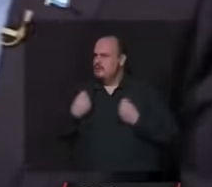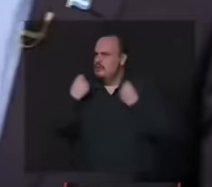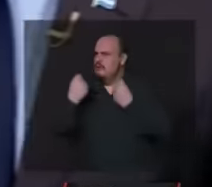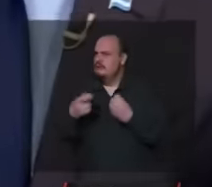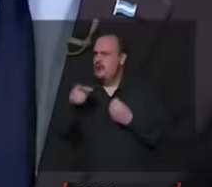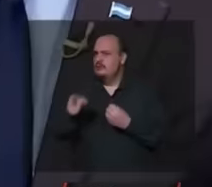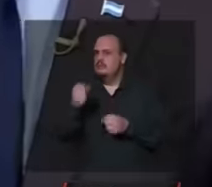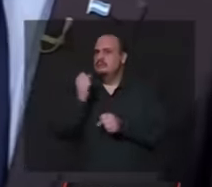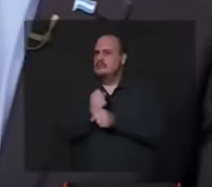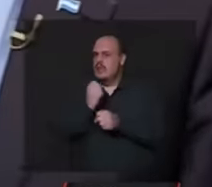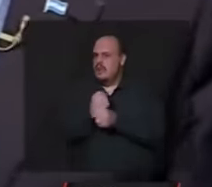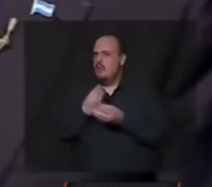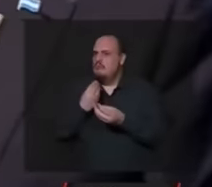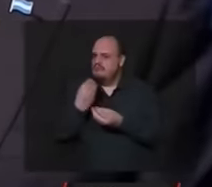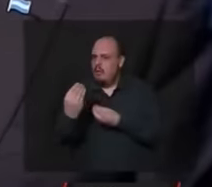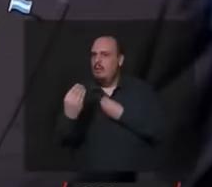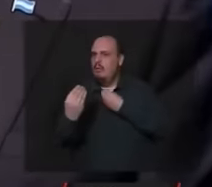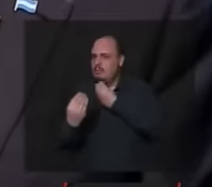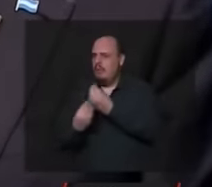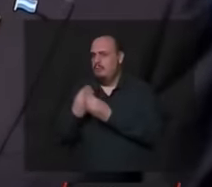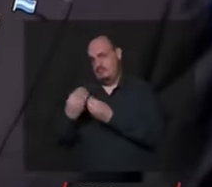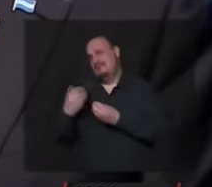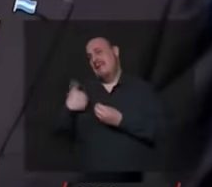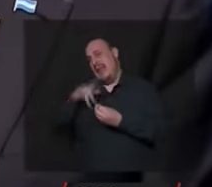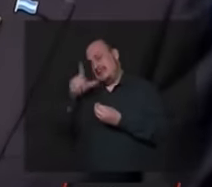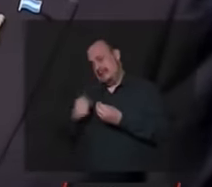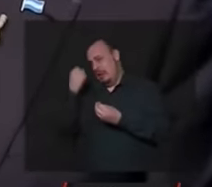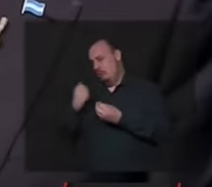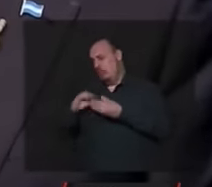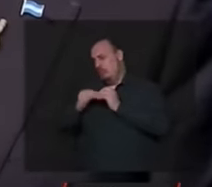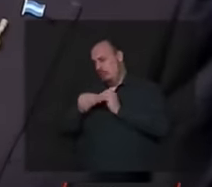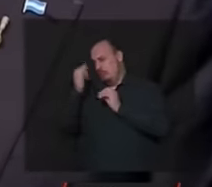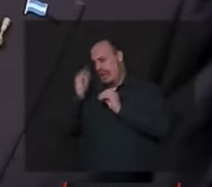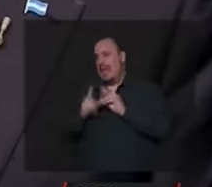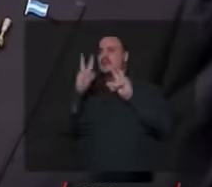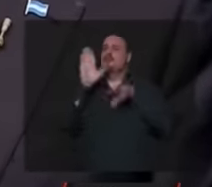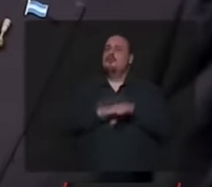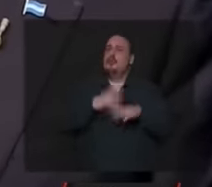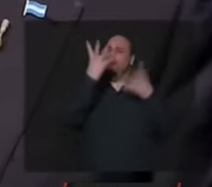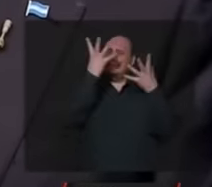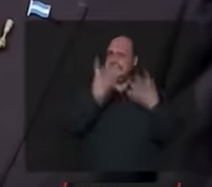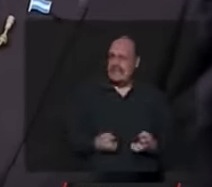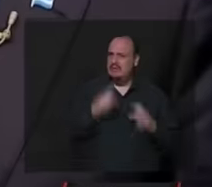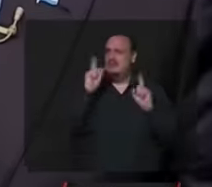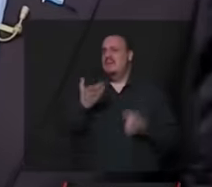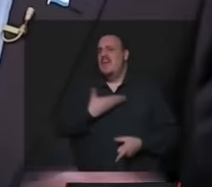en empleo, más allá de los enormes problemas que tiene nuestra economía por la sequía y por el programa con el